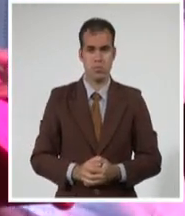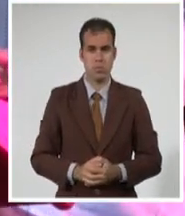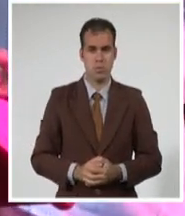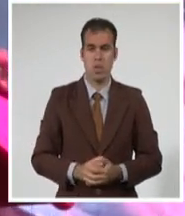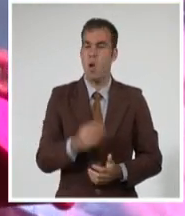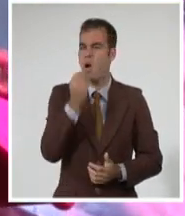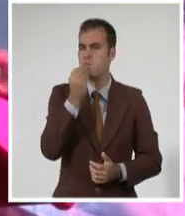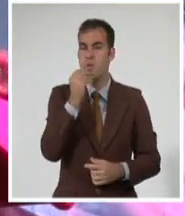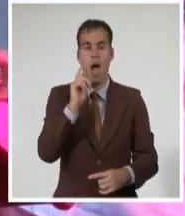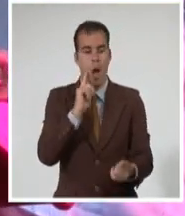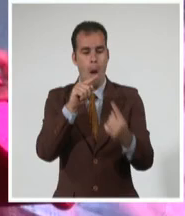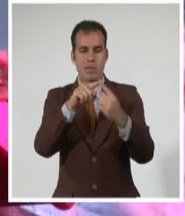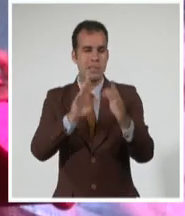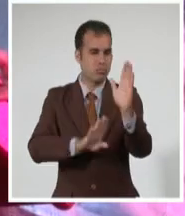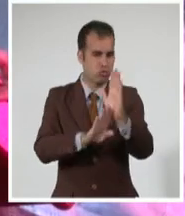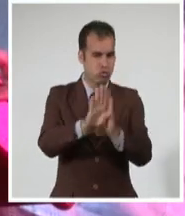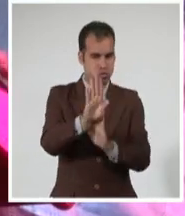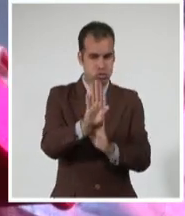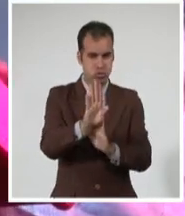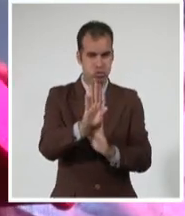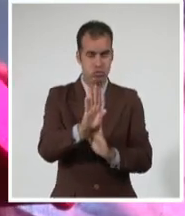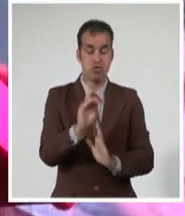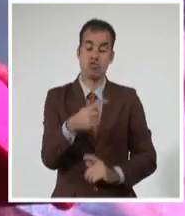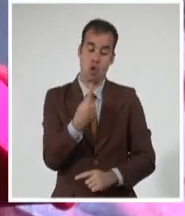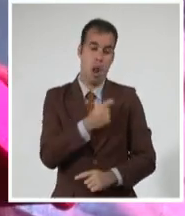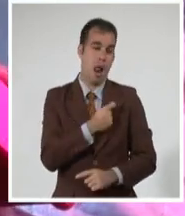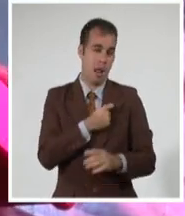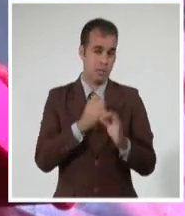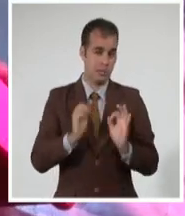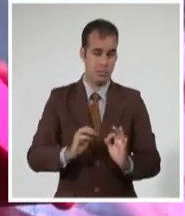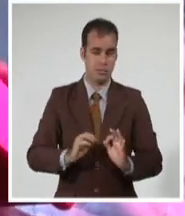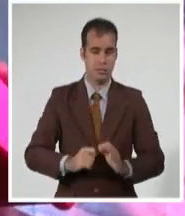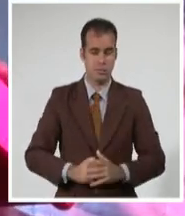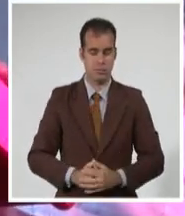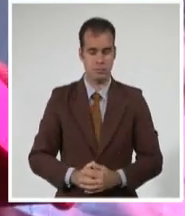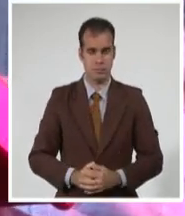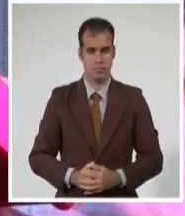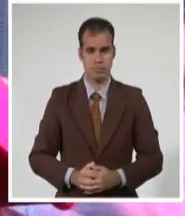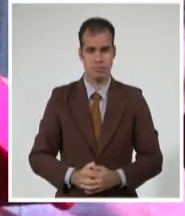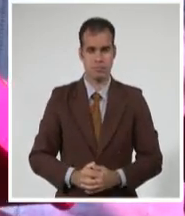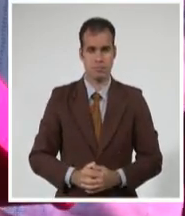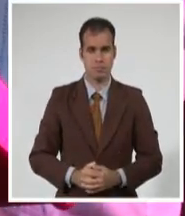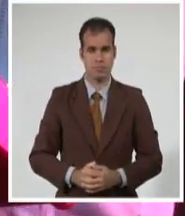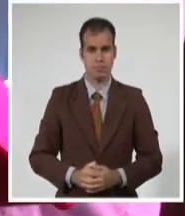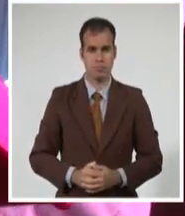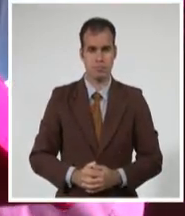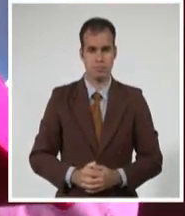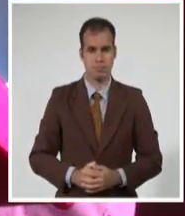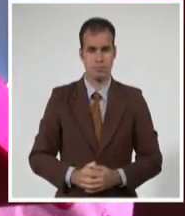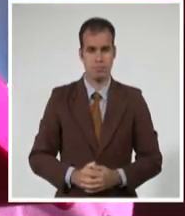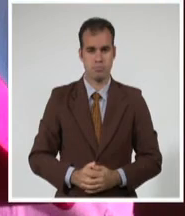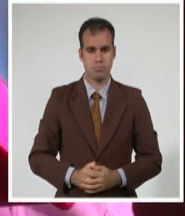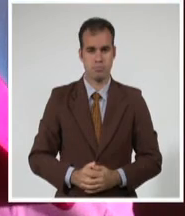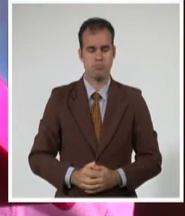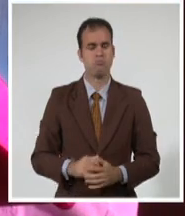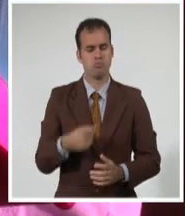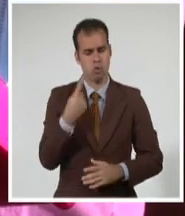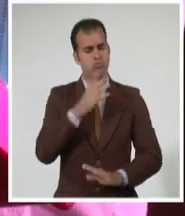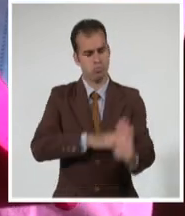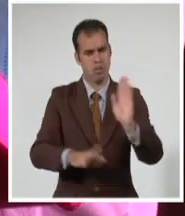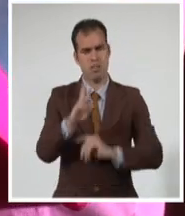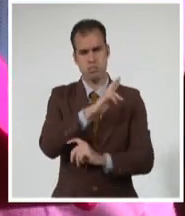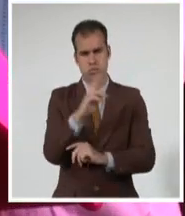prosperidad anhelada en nuestro socialismo. Por la patria, por la revolución, por el